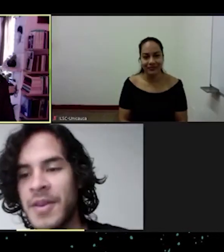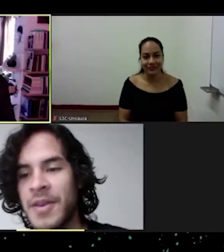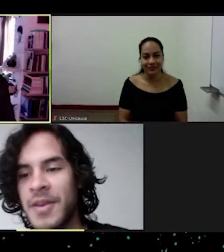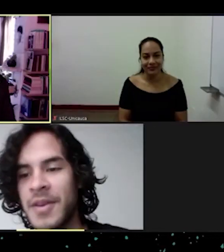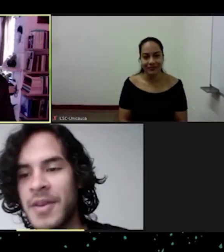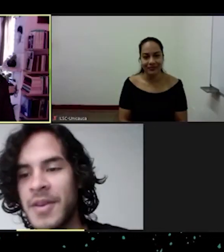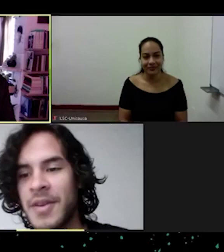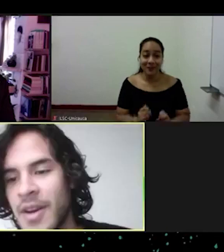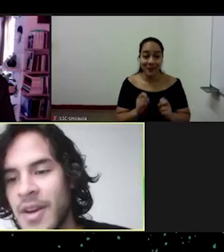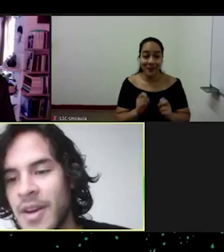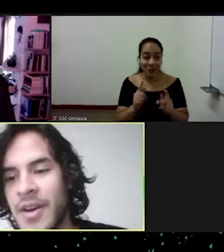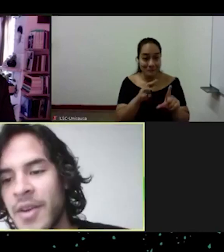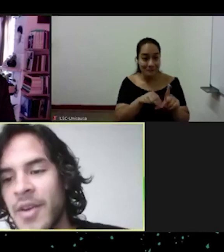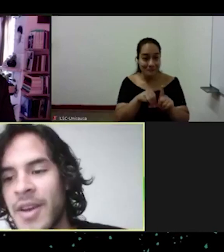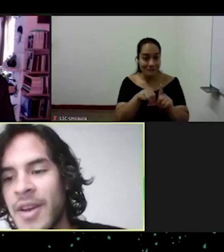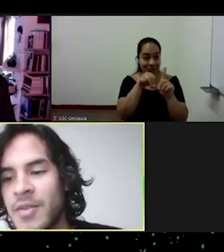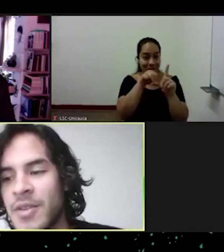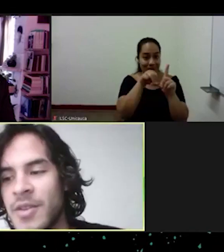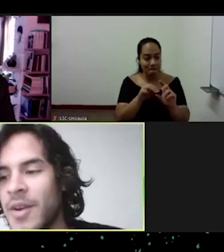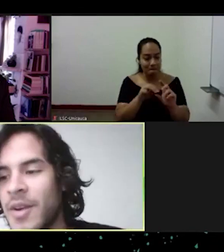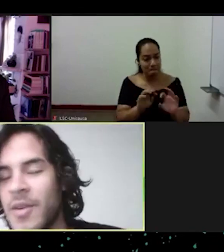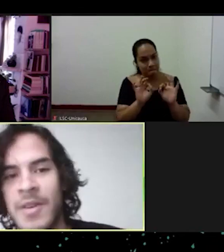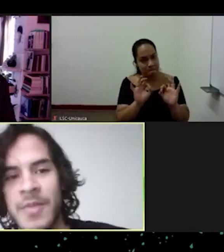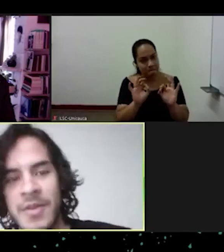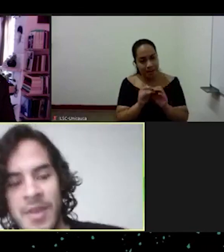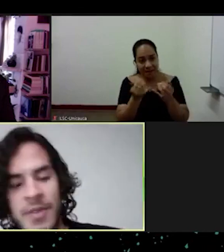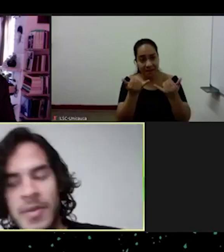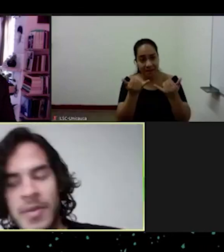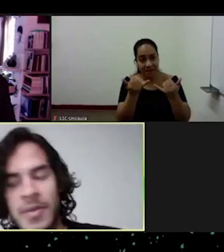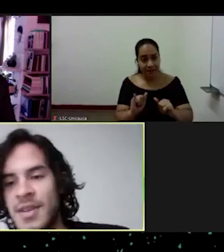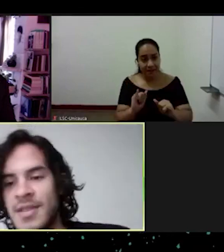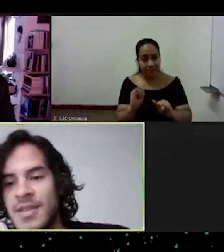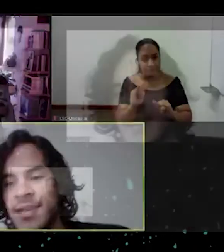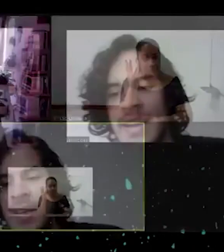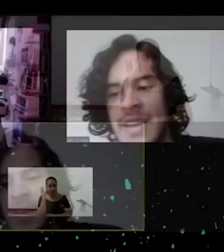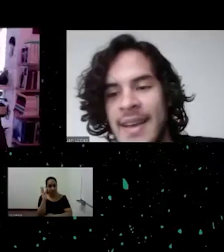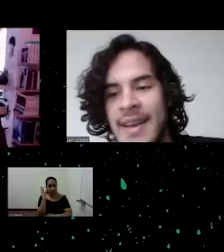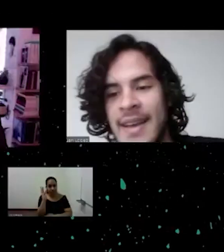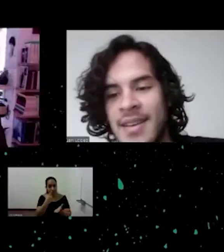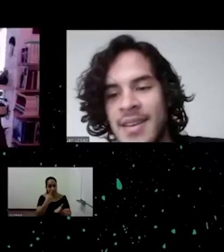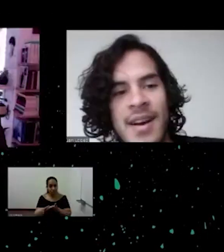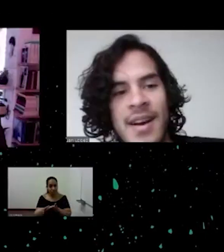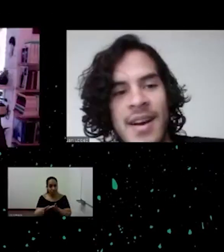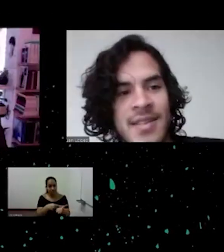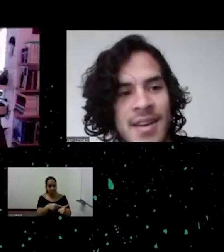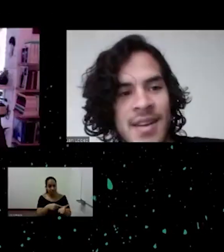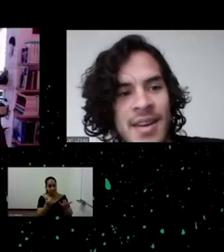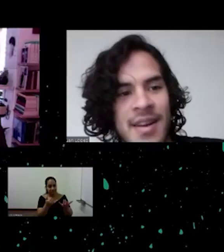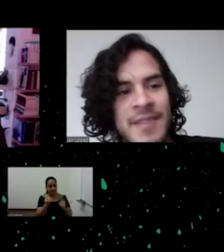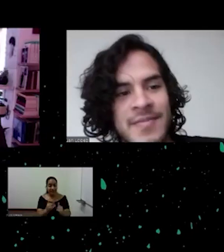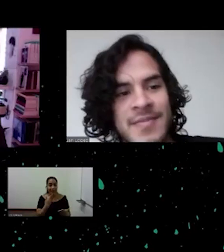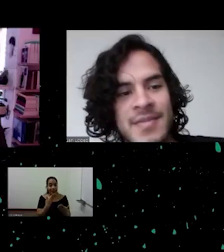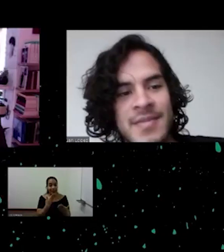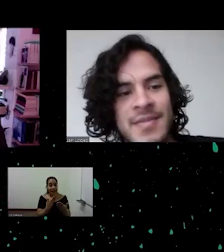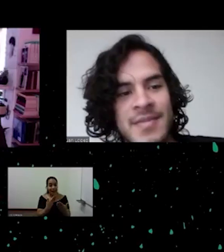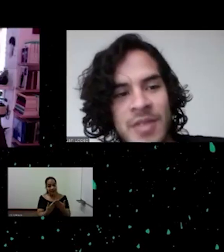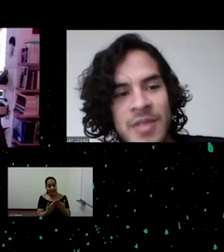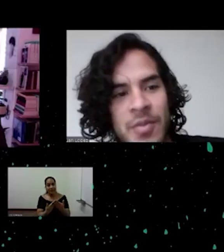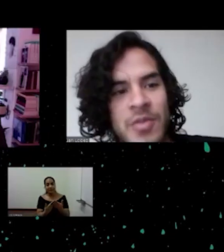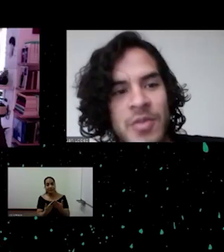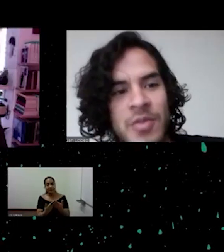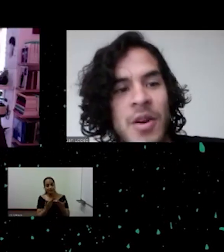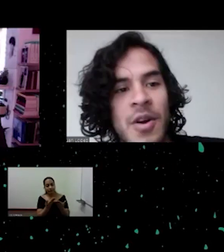Bueno, maestro, creo que hemos terminado con el espacio de las preguntas. Quisiera agradecerle a